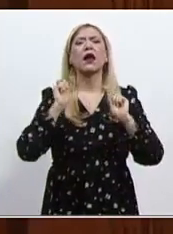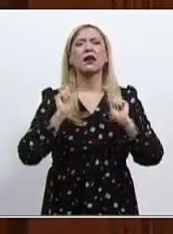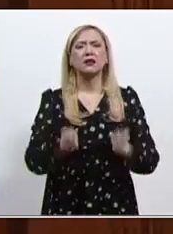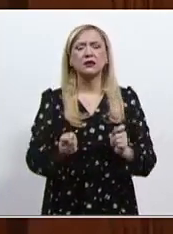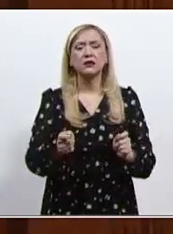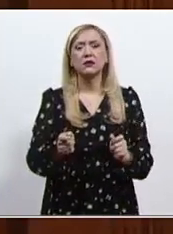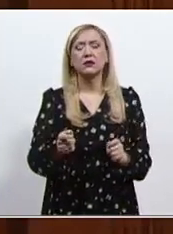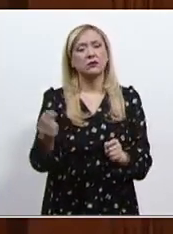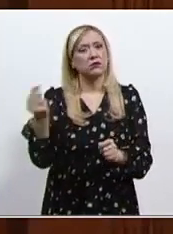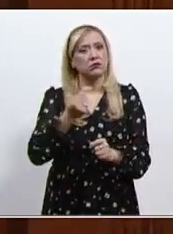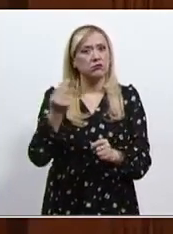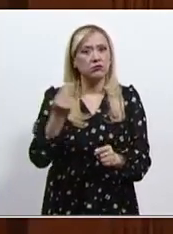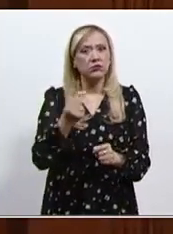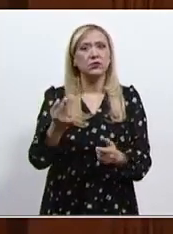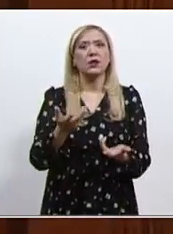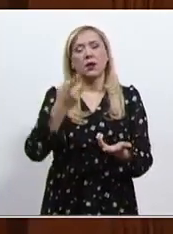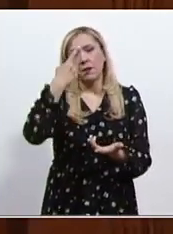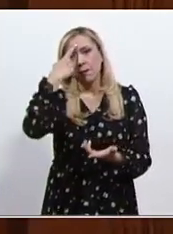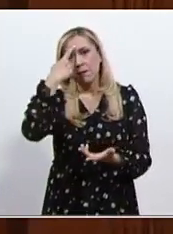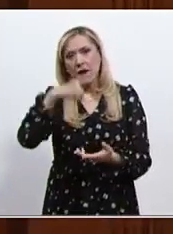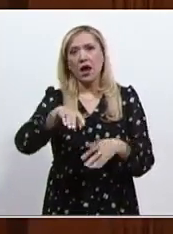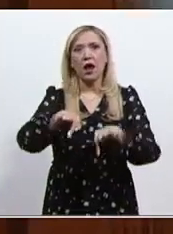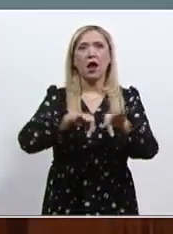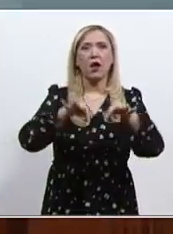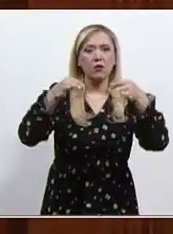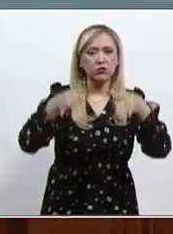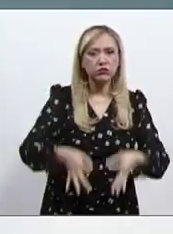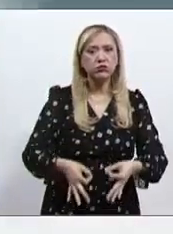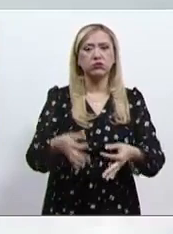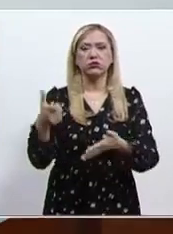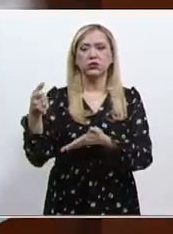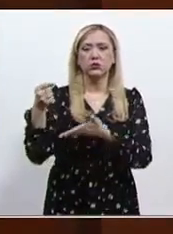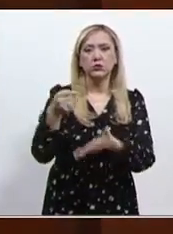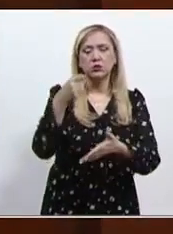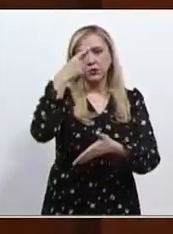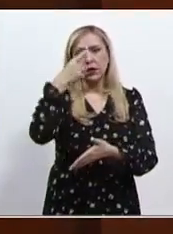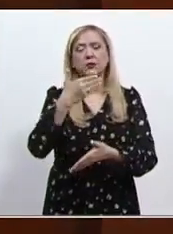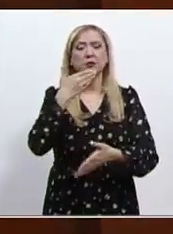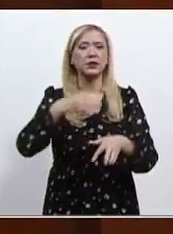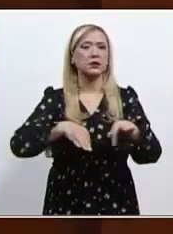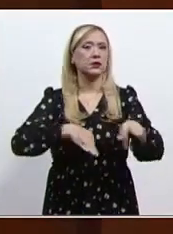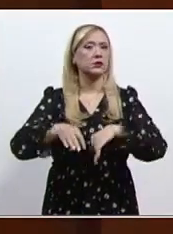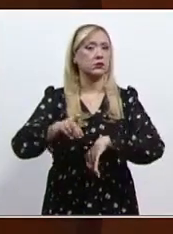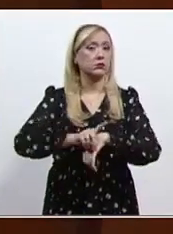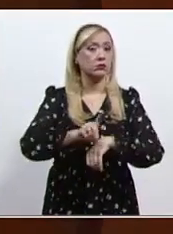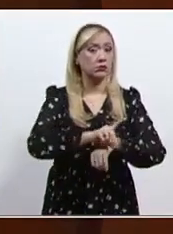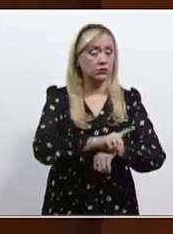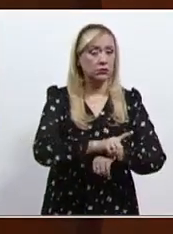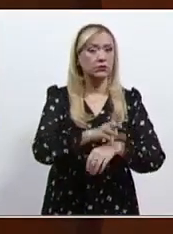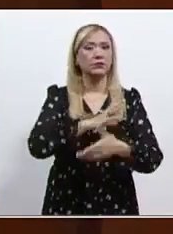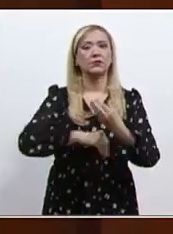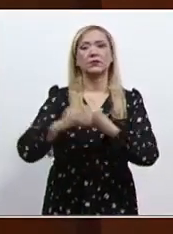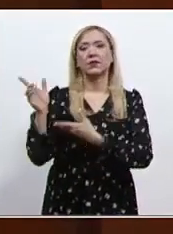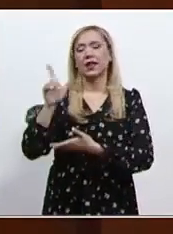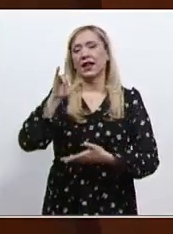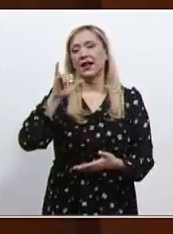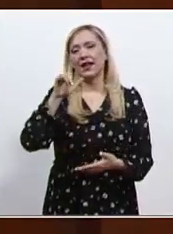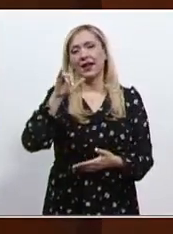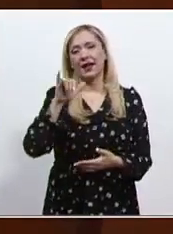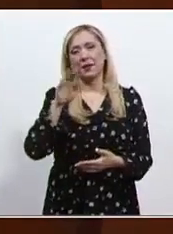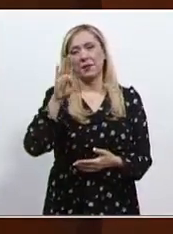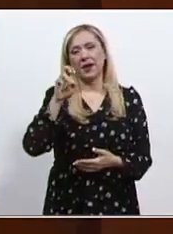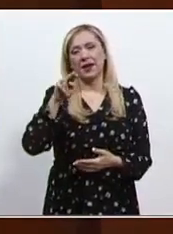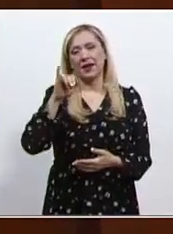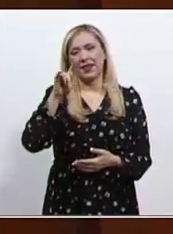y materiales para el correcto desarrollo de su función la consejera Lilia Mónica López Benítez